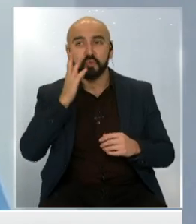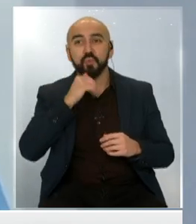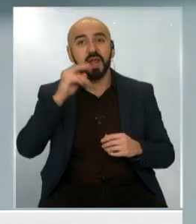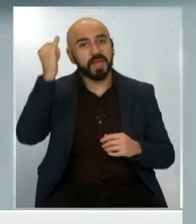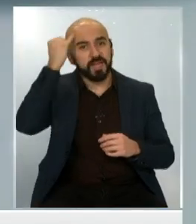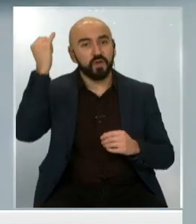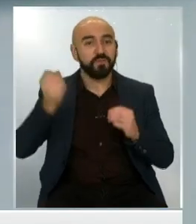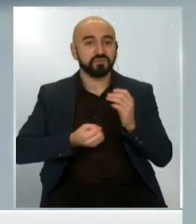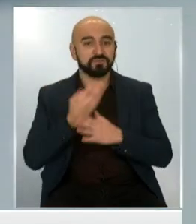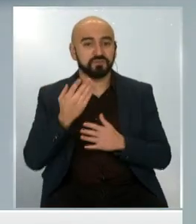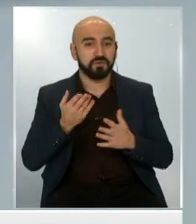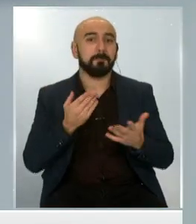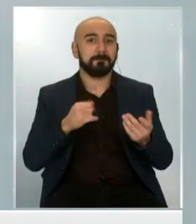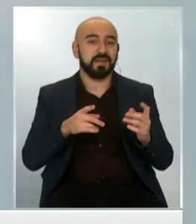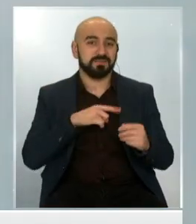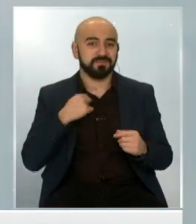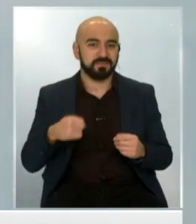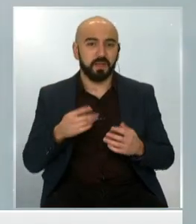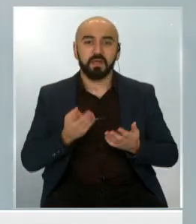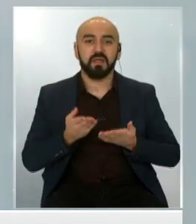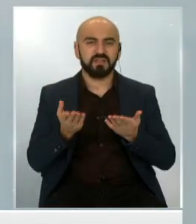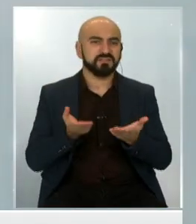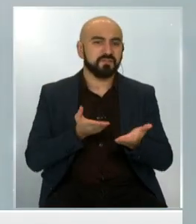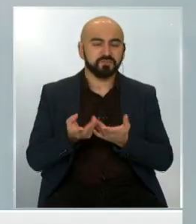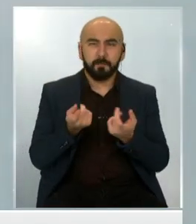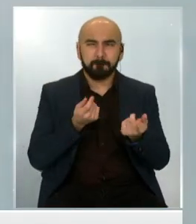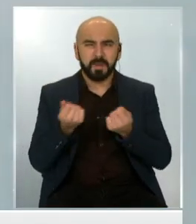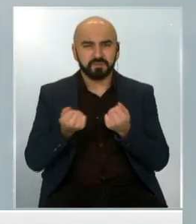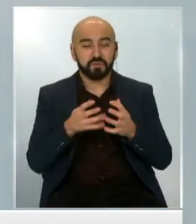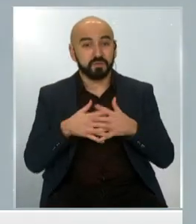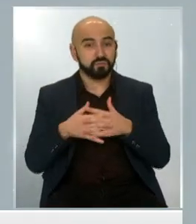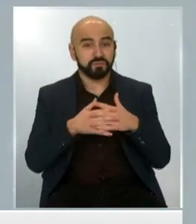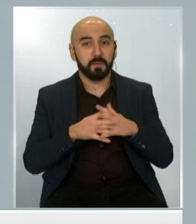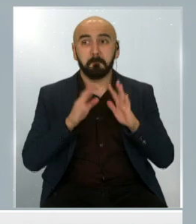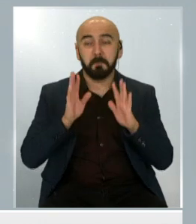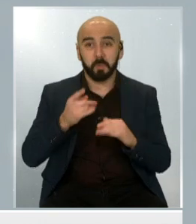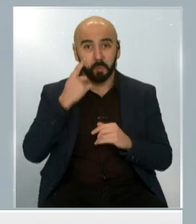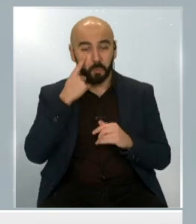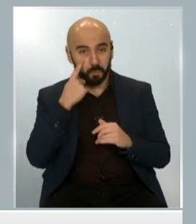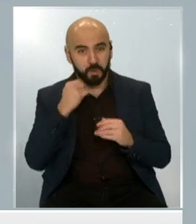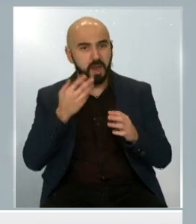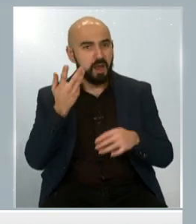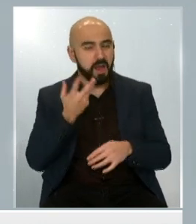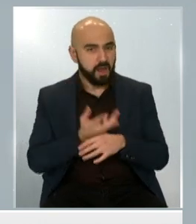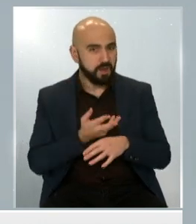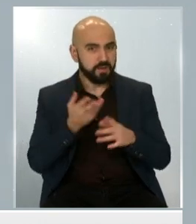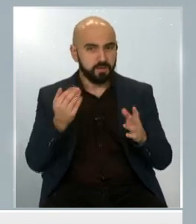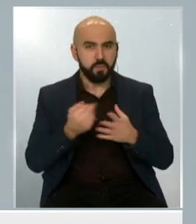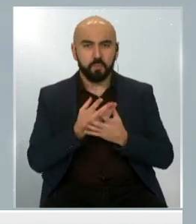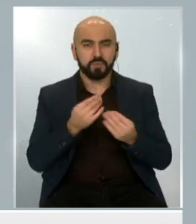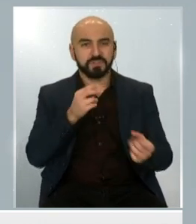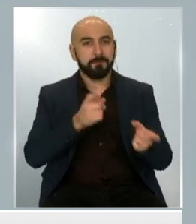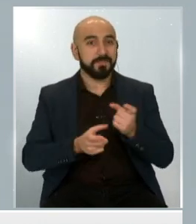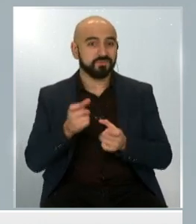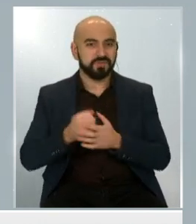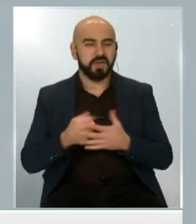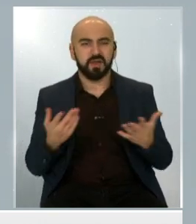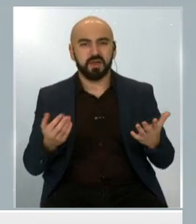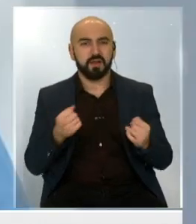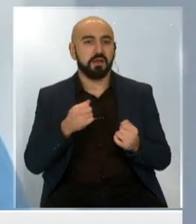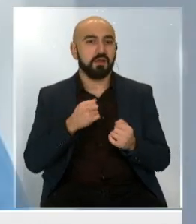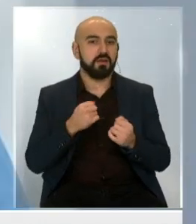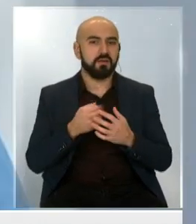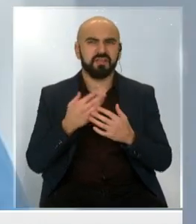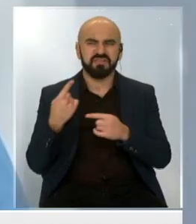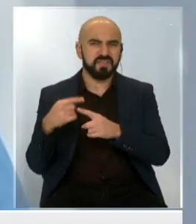mercado chino. Brindan algunos servicios similares en Estados Unidos, pero si pones atención encontrarás que muchos usuarios experimentan de manera